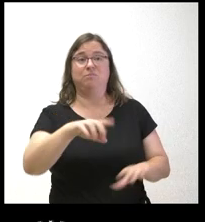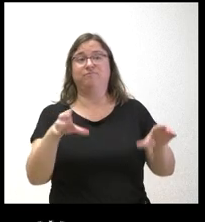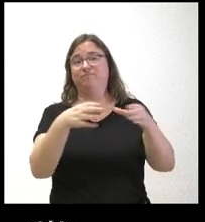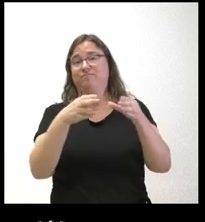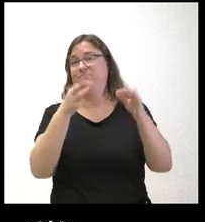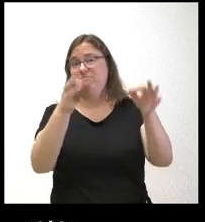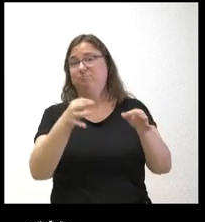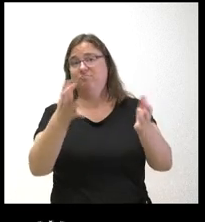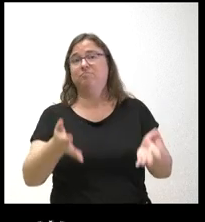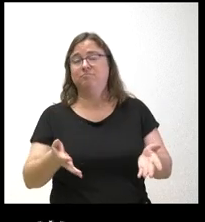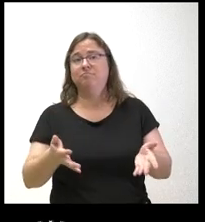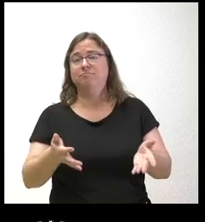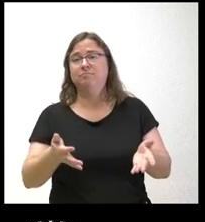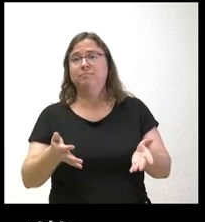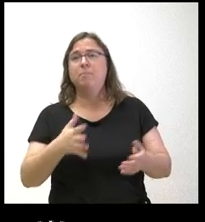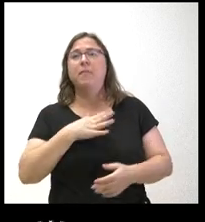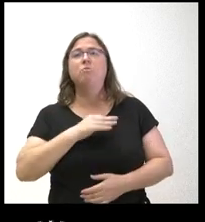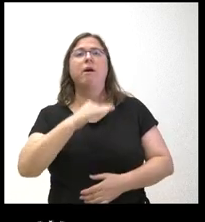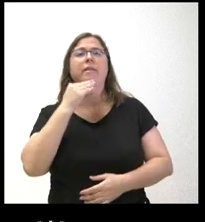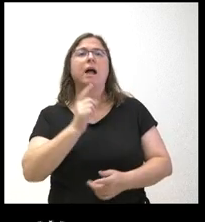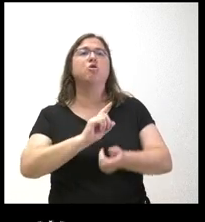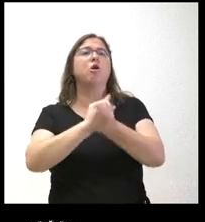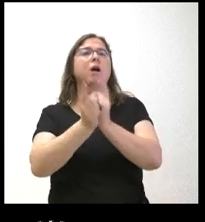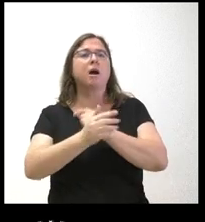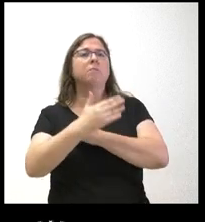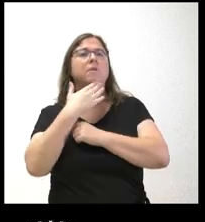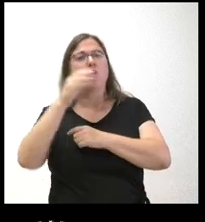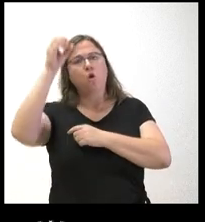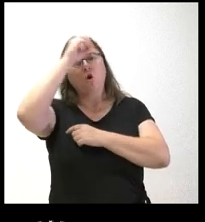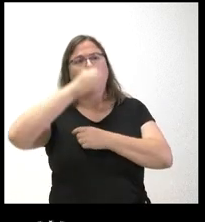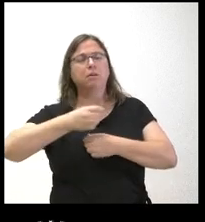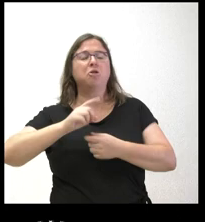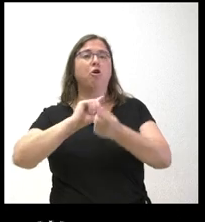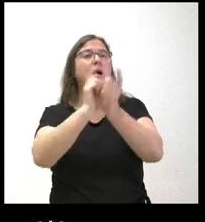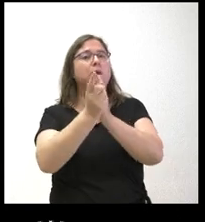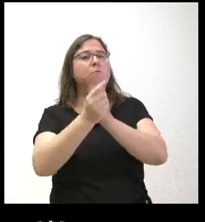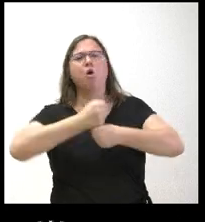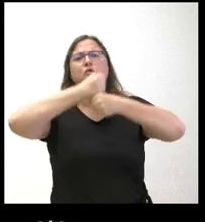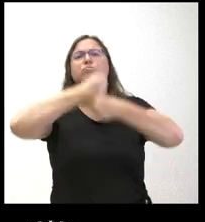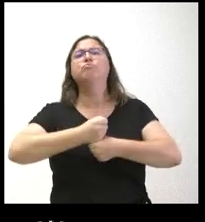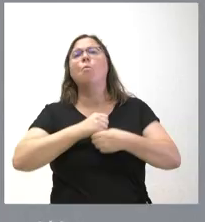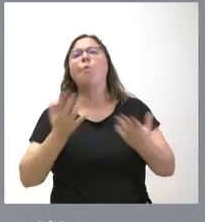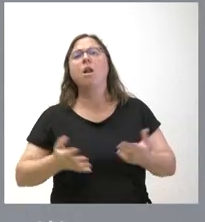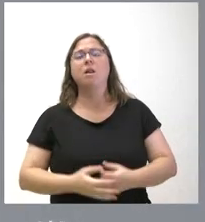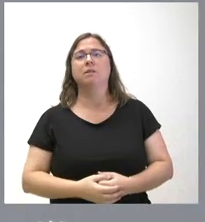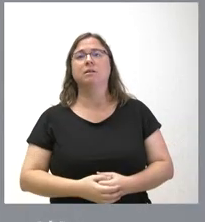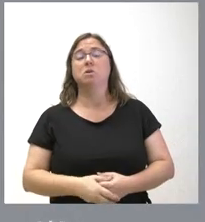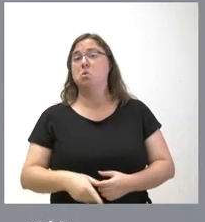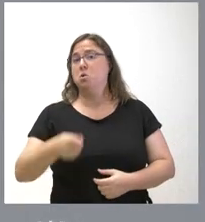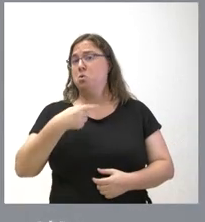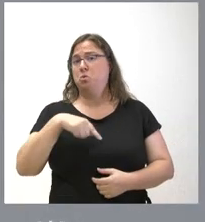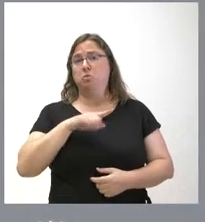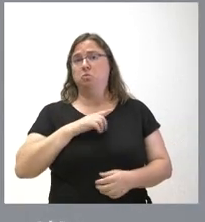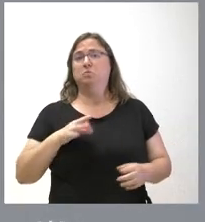reunir puede haber algún cambio de postura o es algo inamovible Como le decía Nosotros siempre vamos con